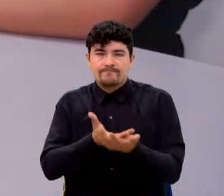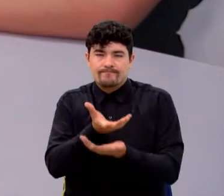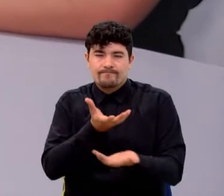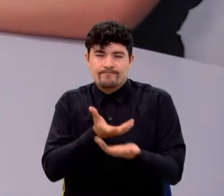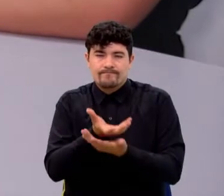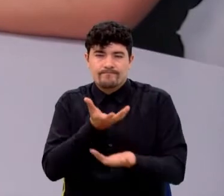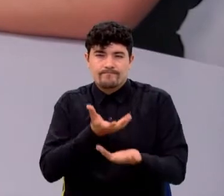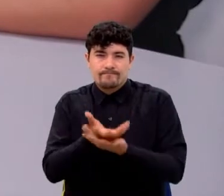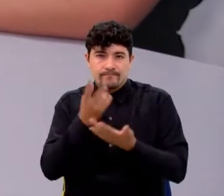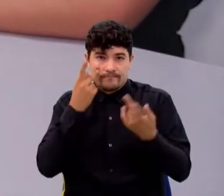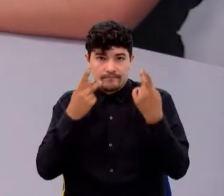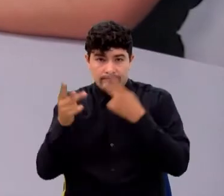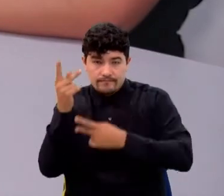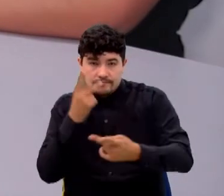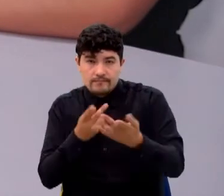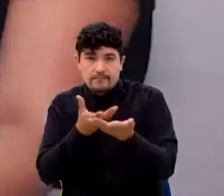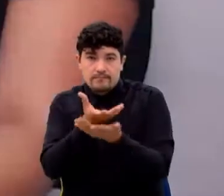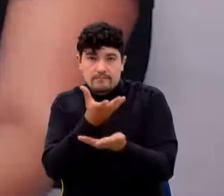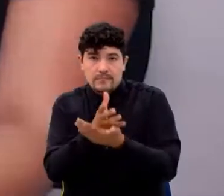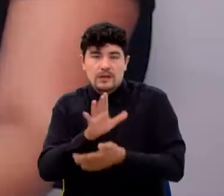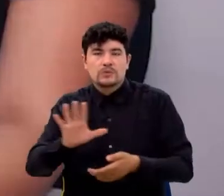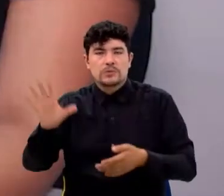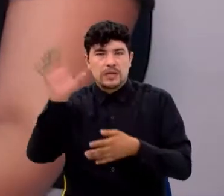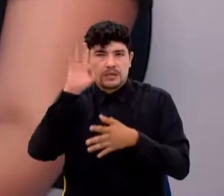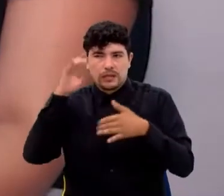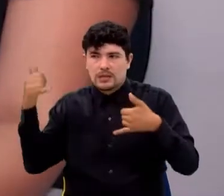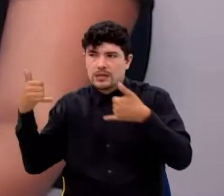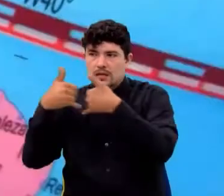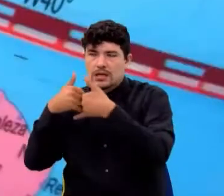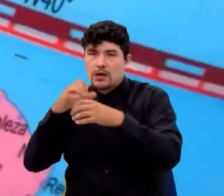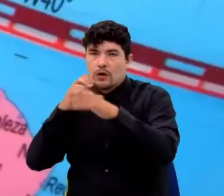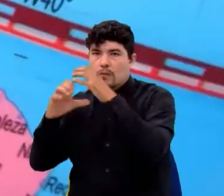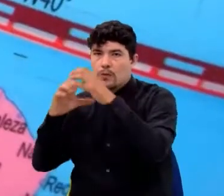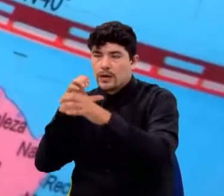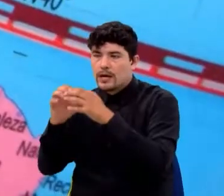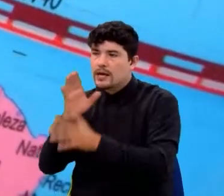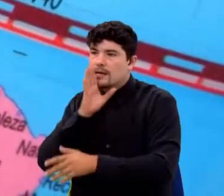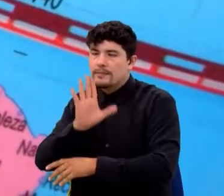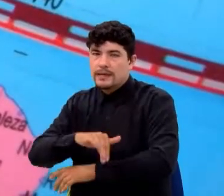hacen los sectores turísticos es que se establezca un canal oficial de comunicación entre los